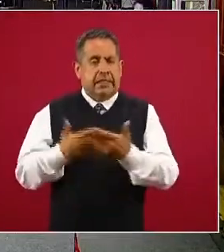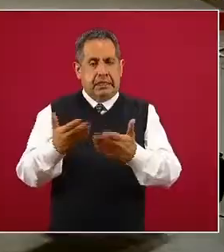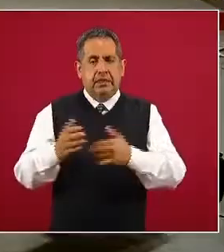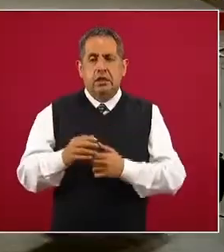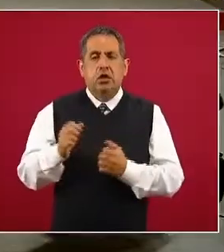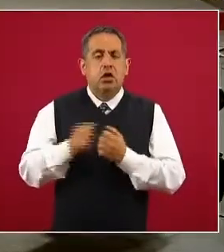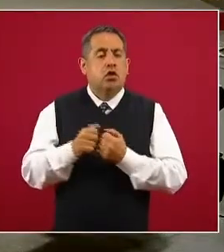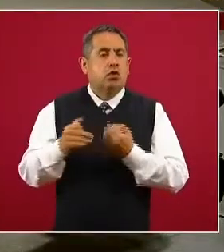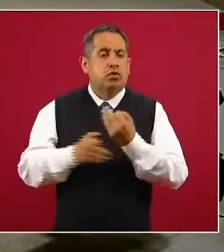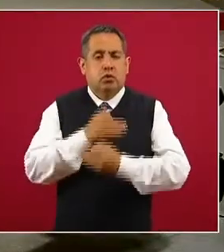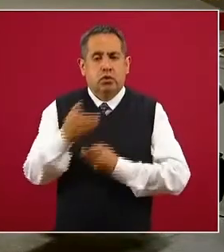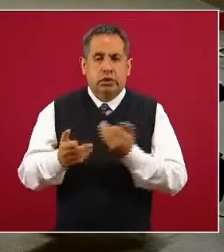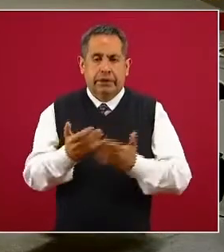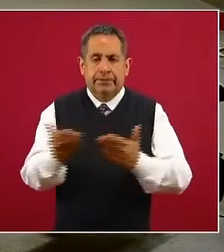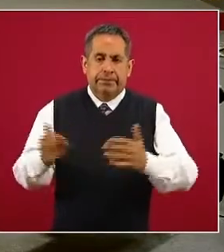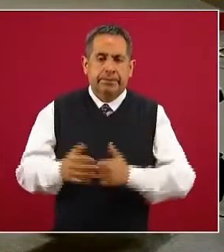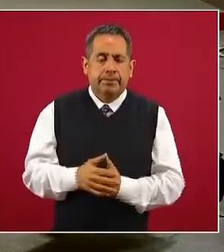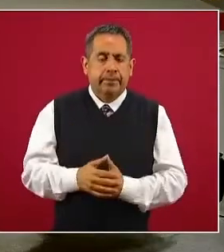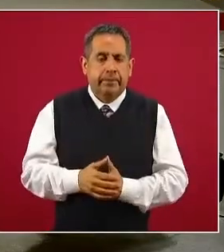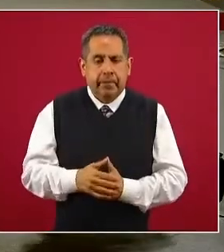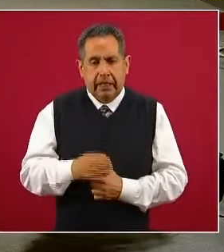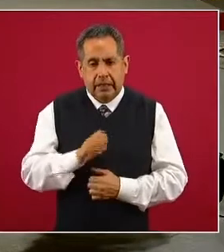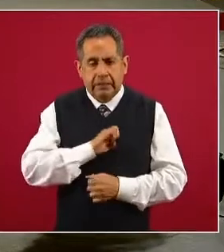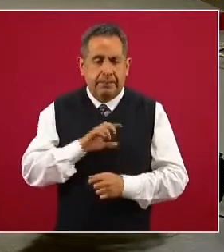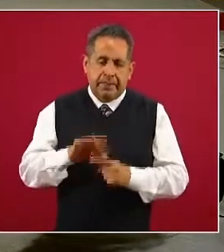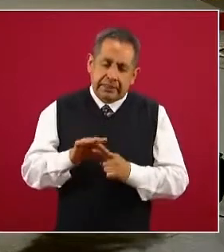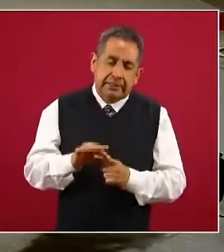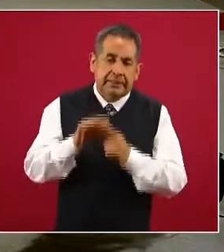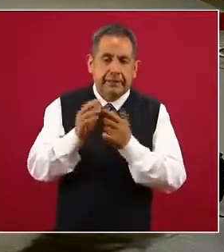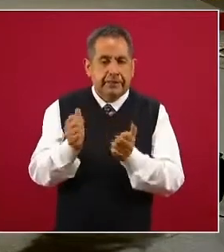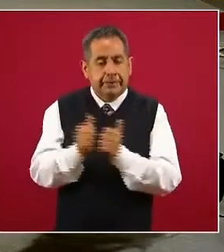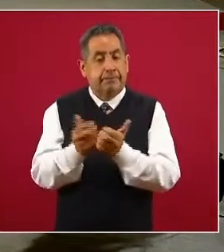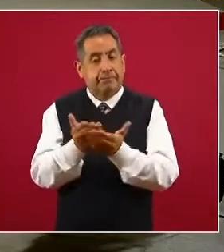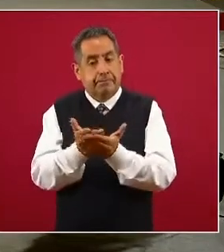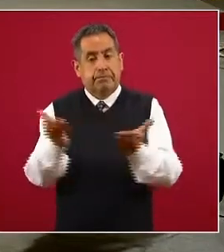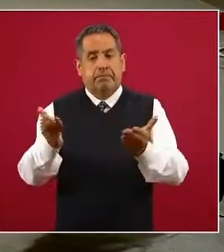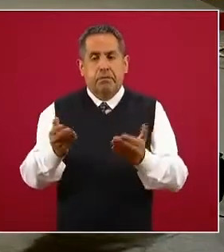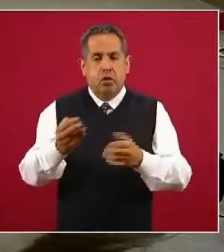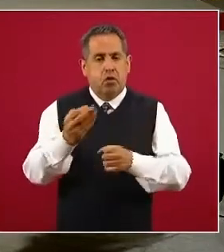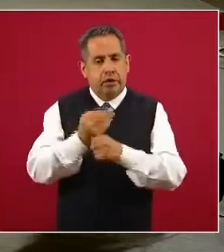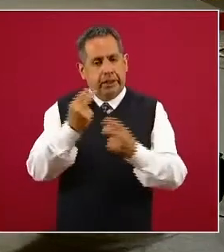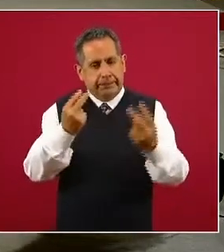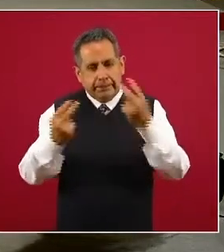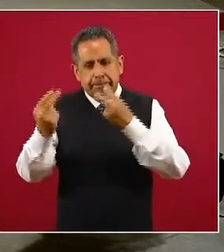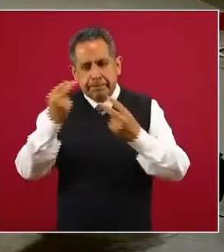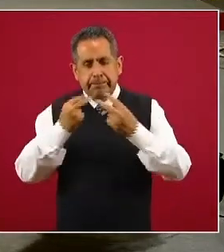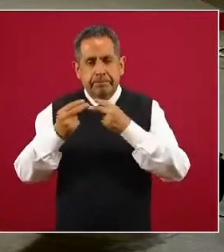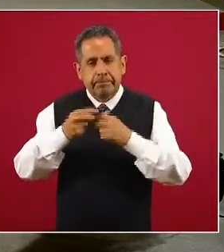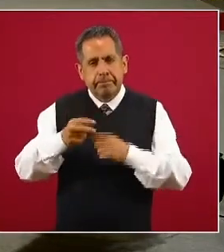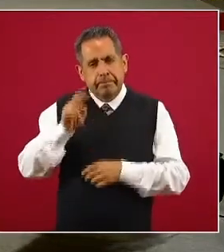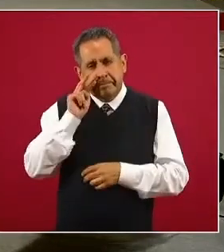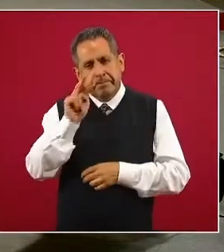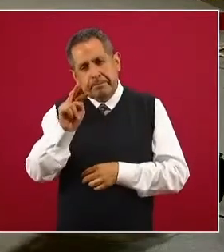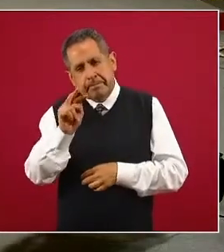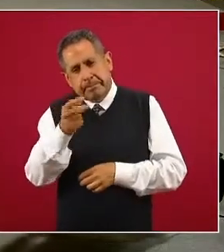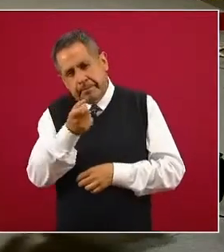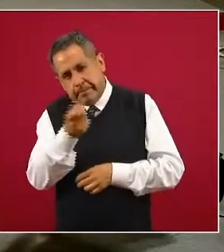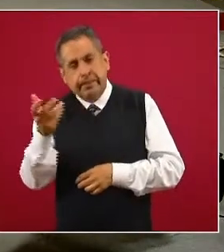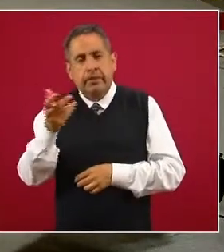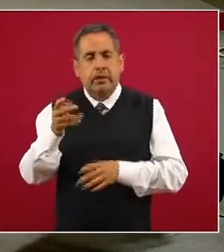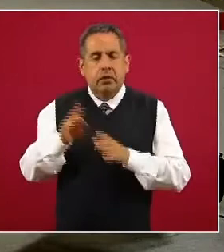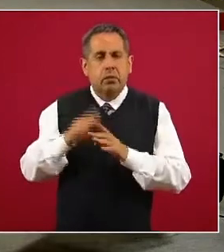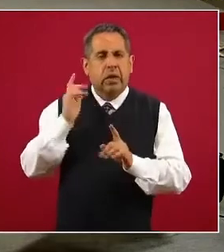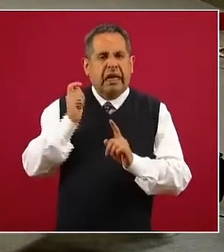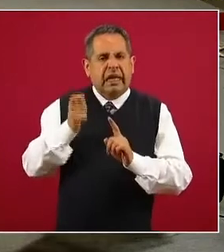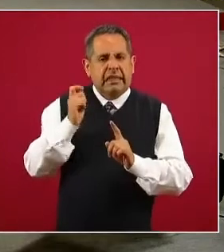con todos. De manera especial, lógicamente, con la población que nos hace el favor de sintonizar esta hora y